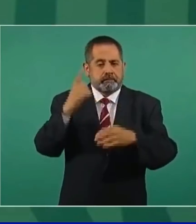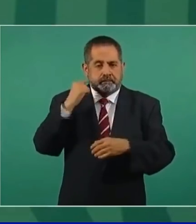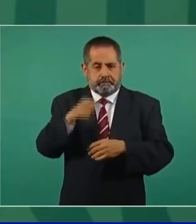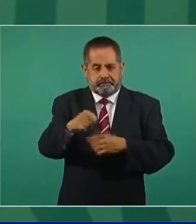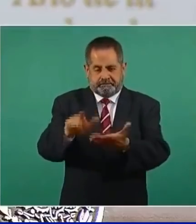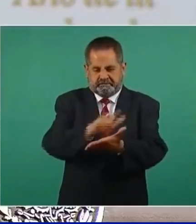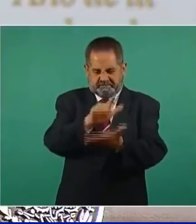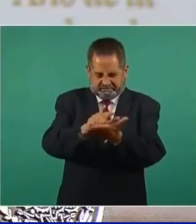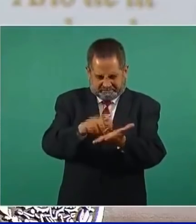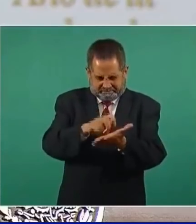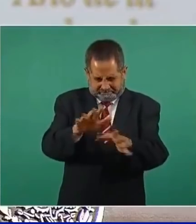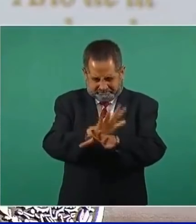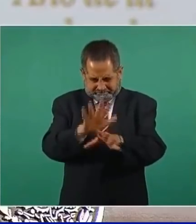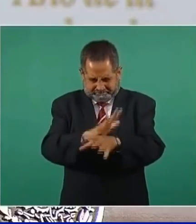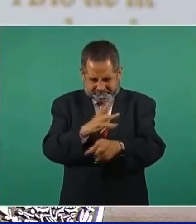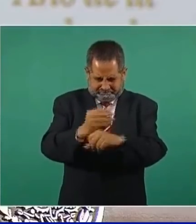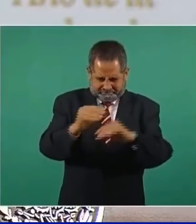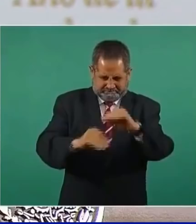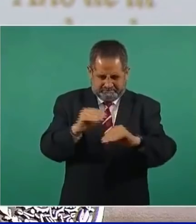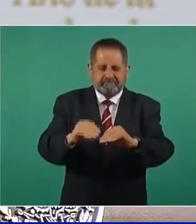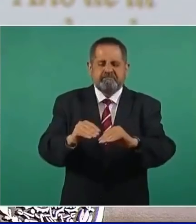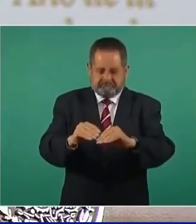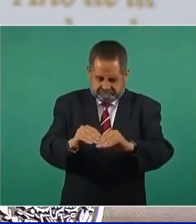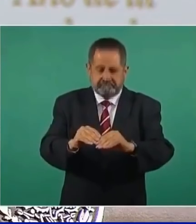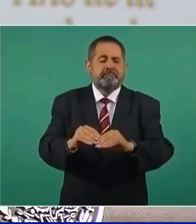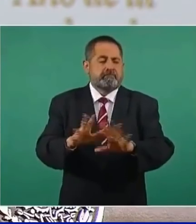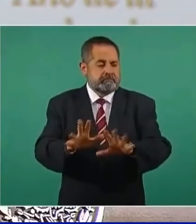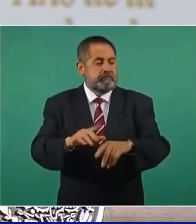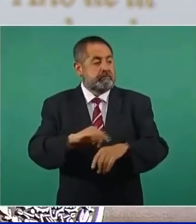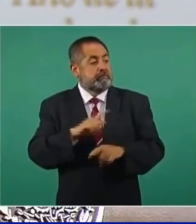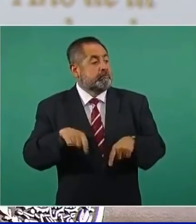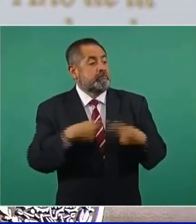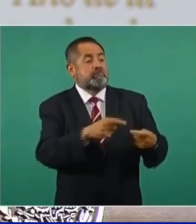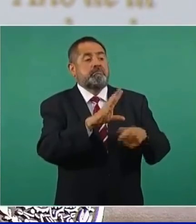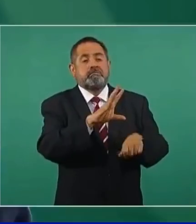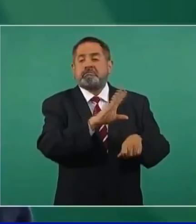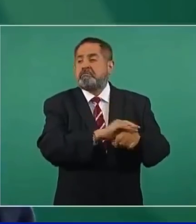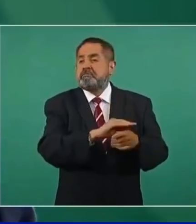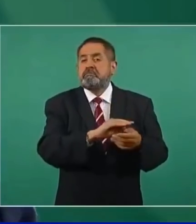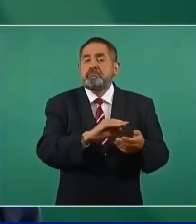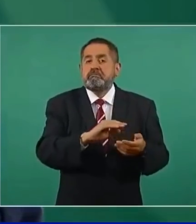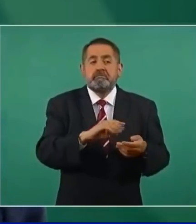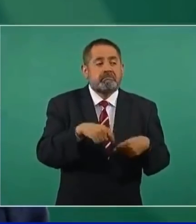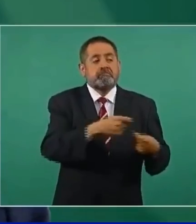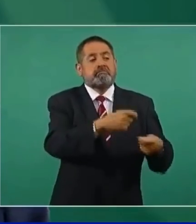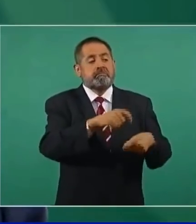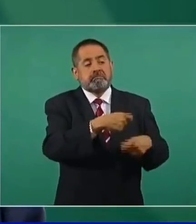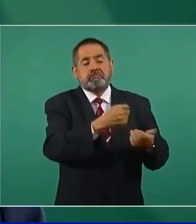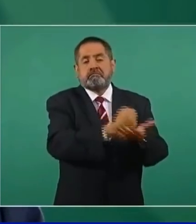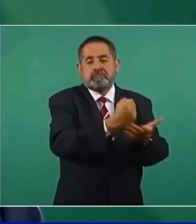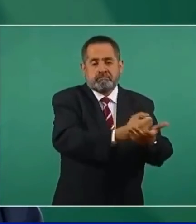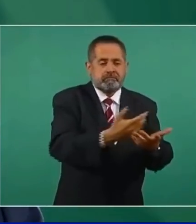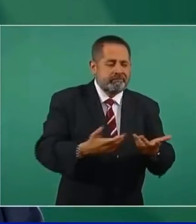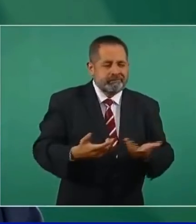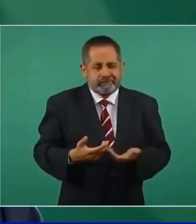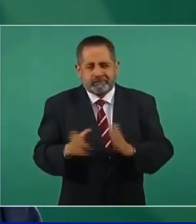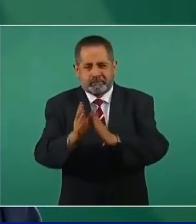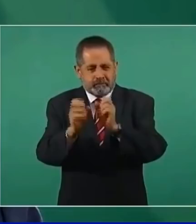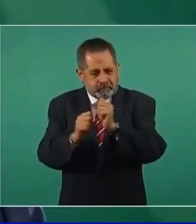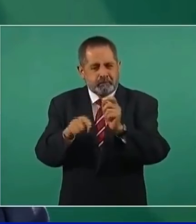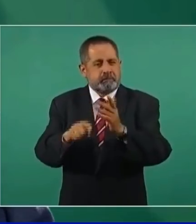modificaron el marco legal, se modificó la Constitución, se modificaron las leyes.